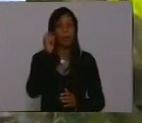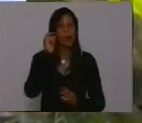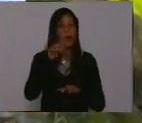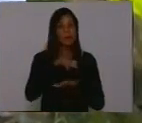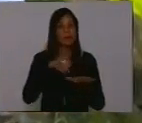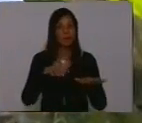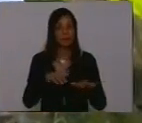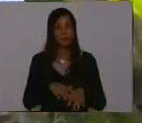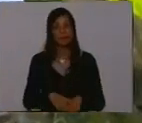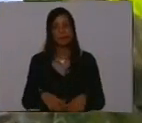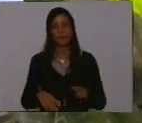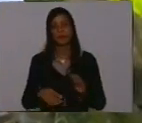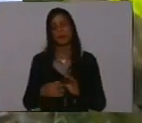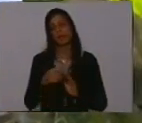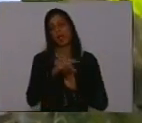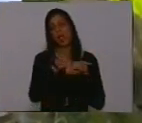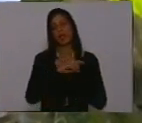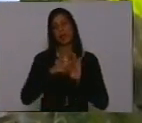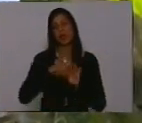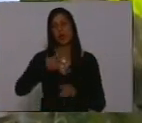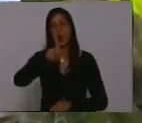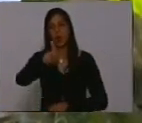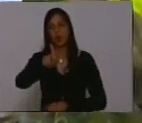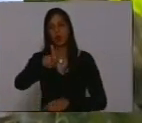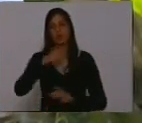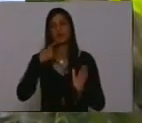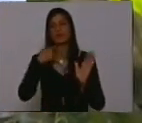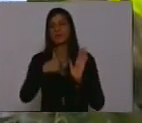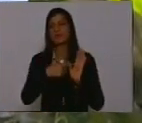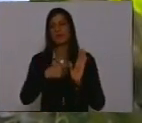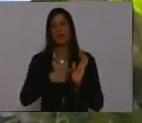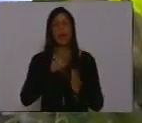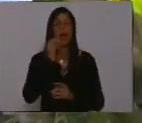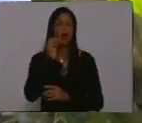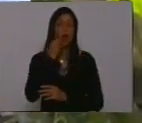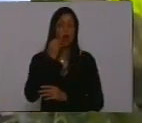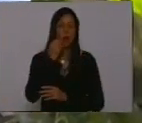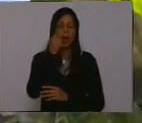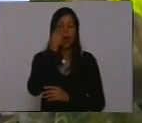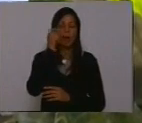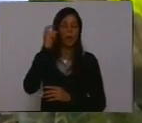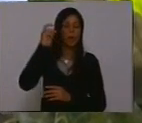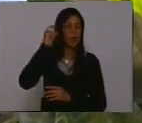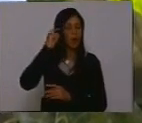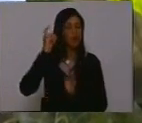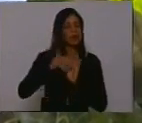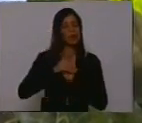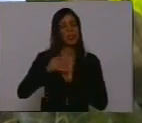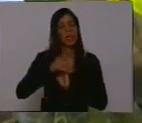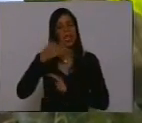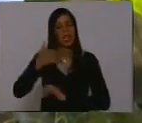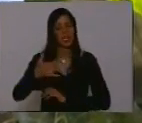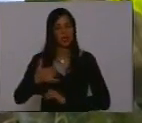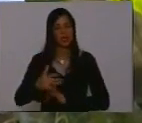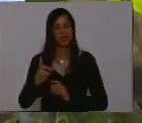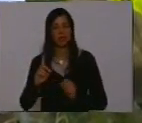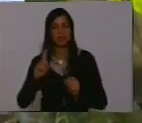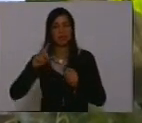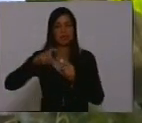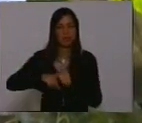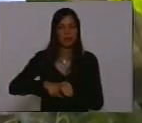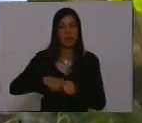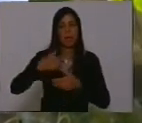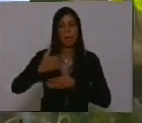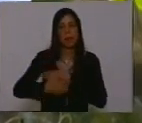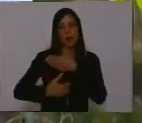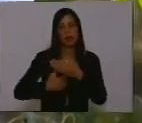1. Las y los jóvenes tienen el derecho y el deber de ser sujetos activos en el proceso de desarrollo